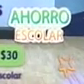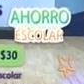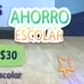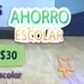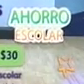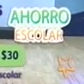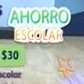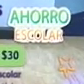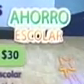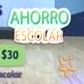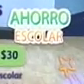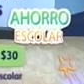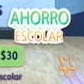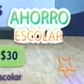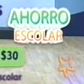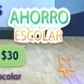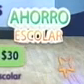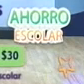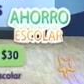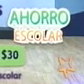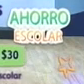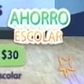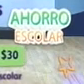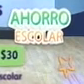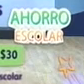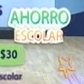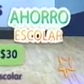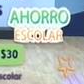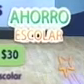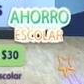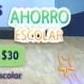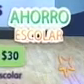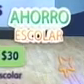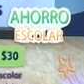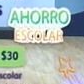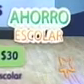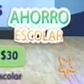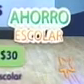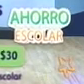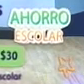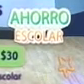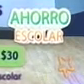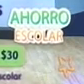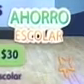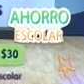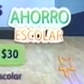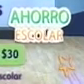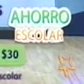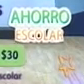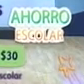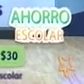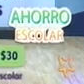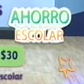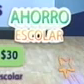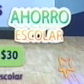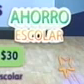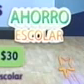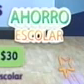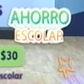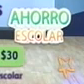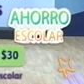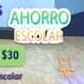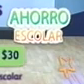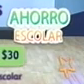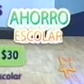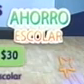apertura o incremento en tu cuenta de ahorro escolar en ACOMIDRL siempre recibes más por tu dinero consulta bases y condiciones de la promoción